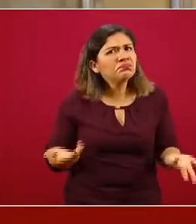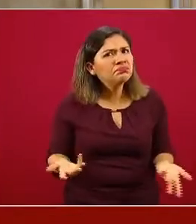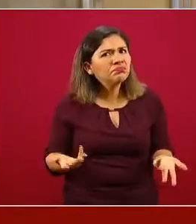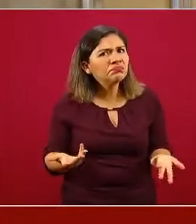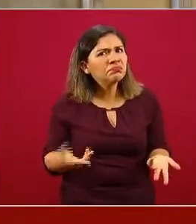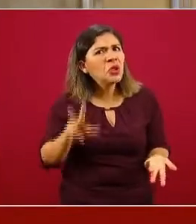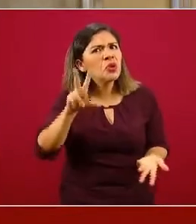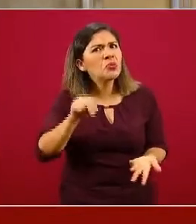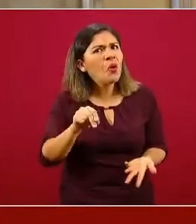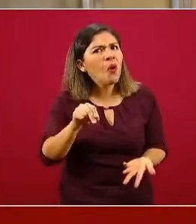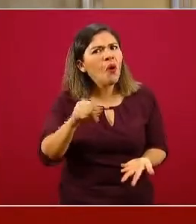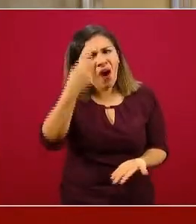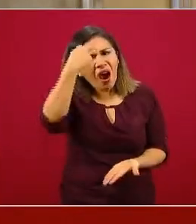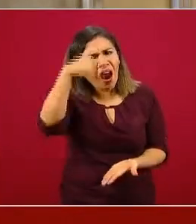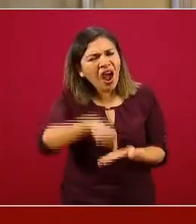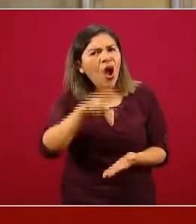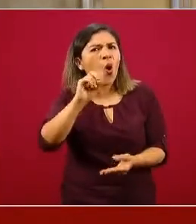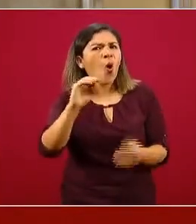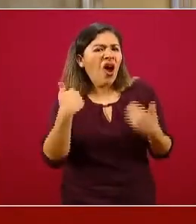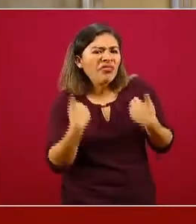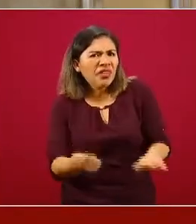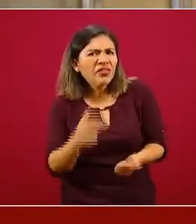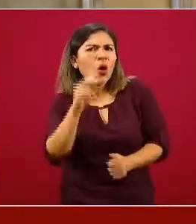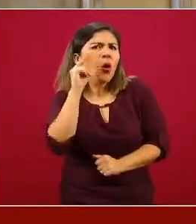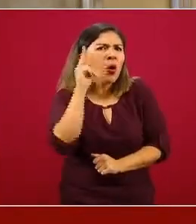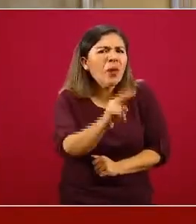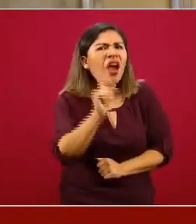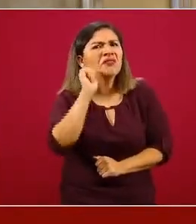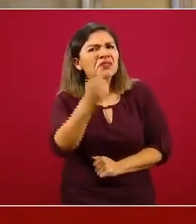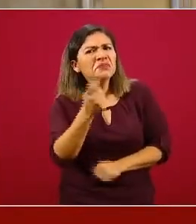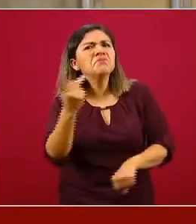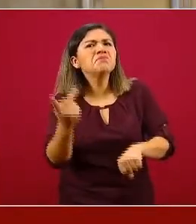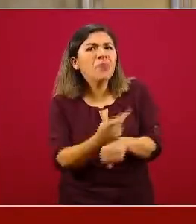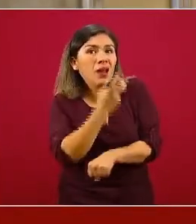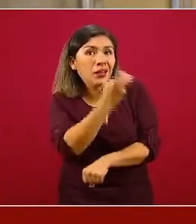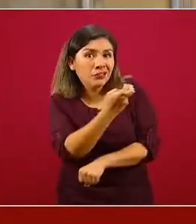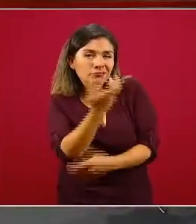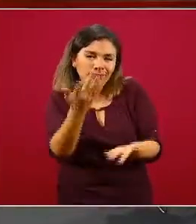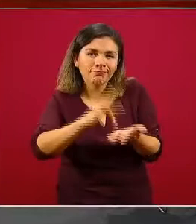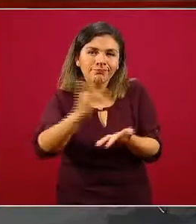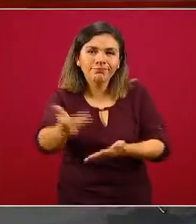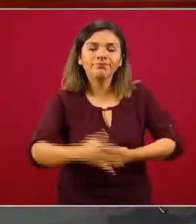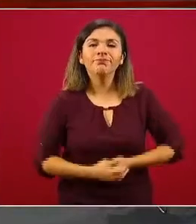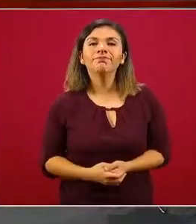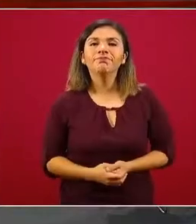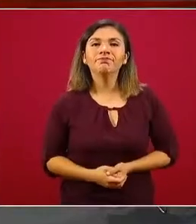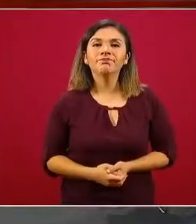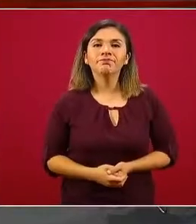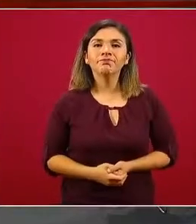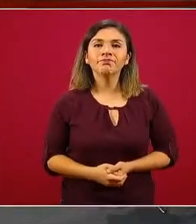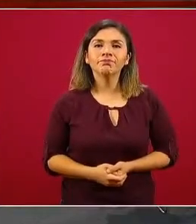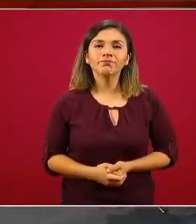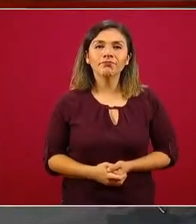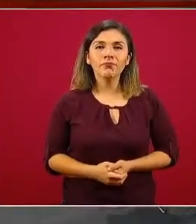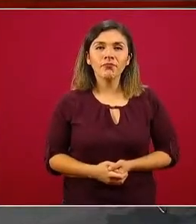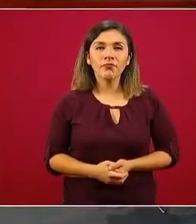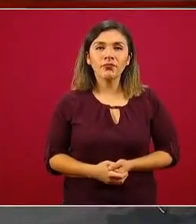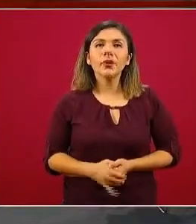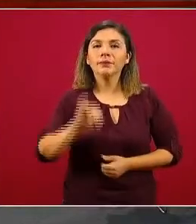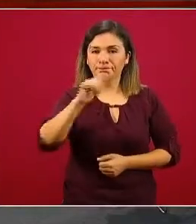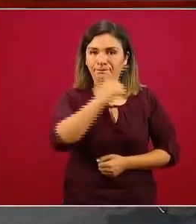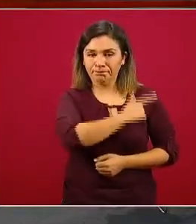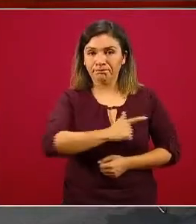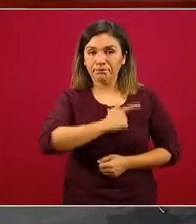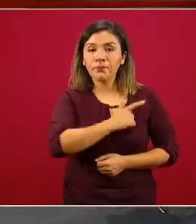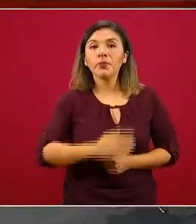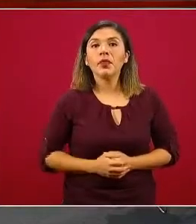o sea, no sé si no quieren entender o no quieren verlo. ¿Qué pasaría ahí en ese caso? Muchas gracias. Con mucho gusto. Este